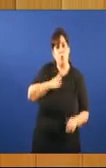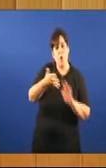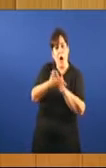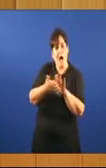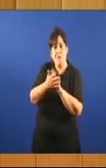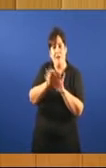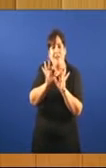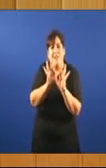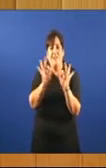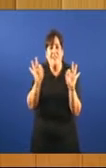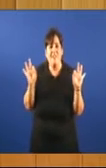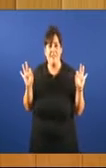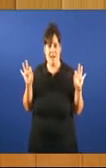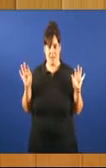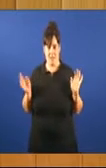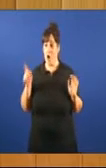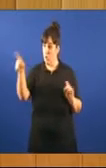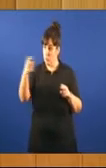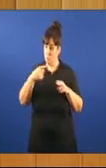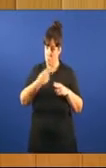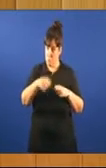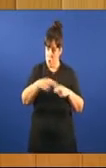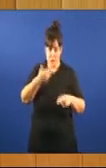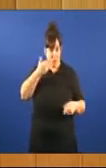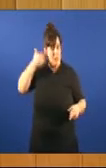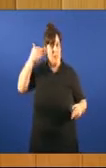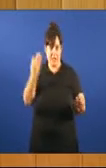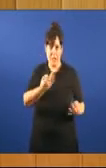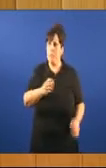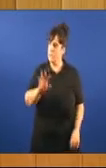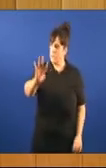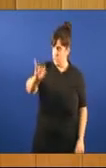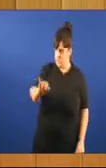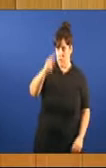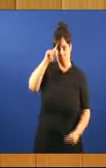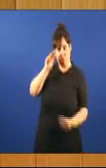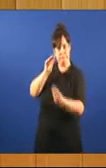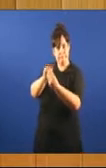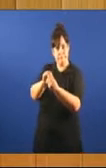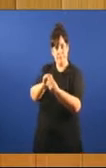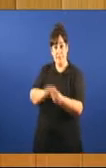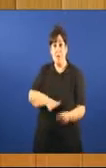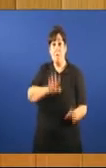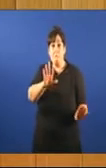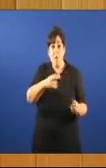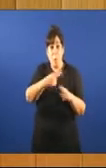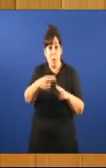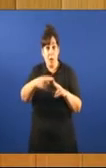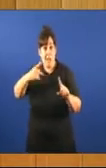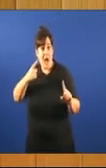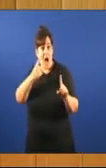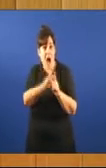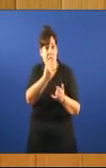claro que hai que dignificar a política, señor Feijóo, claro que sí. A antipolítica conduce ao fascismo,